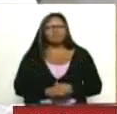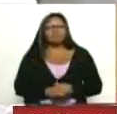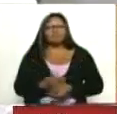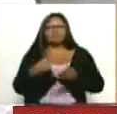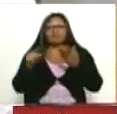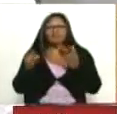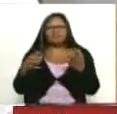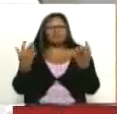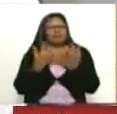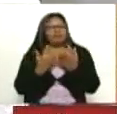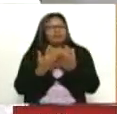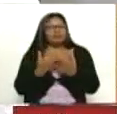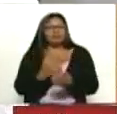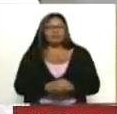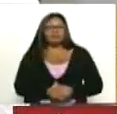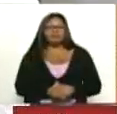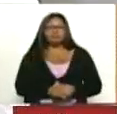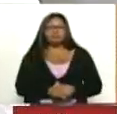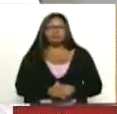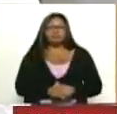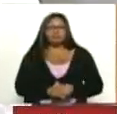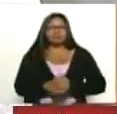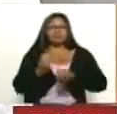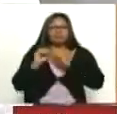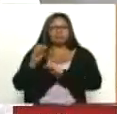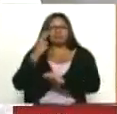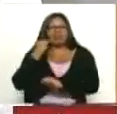de la guerra económica, el racismo,